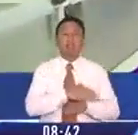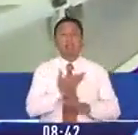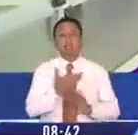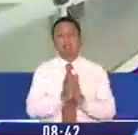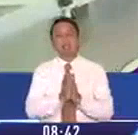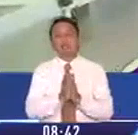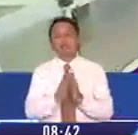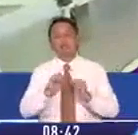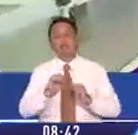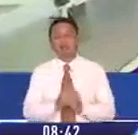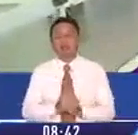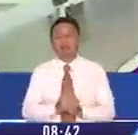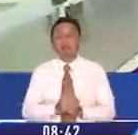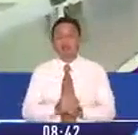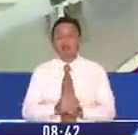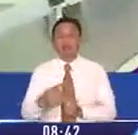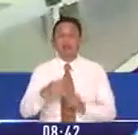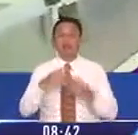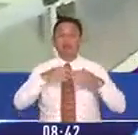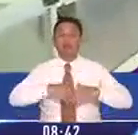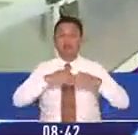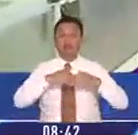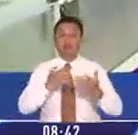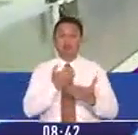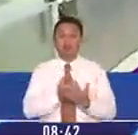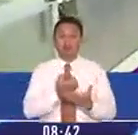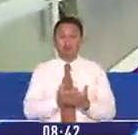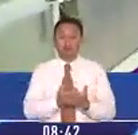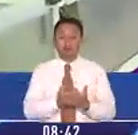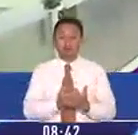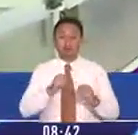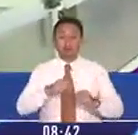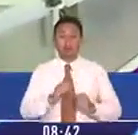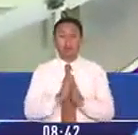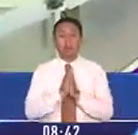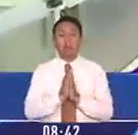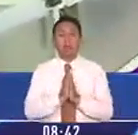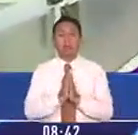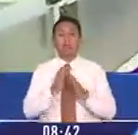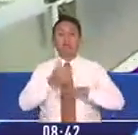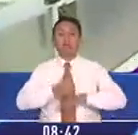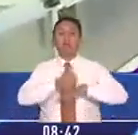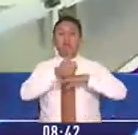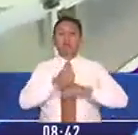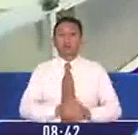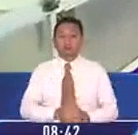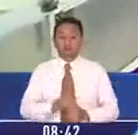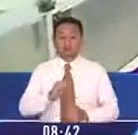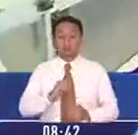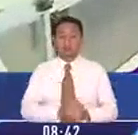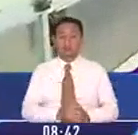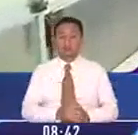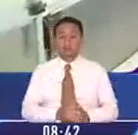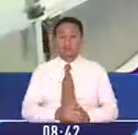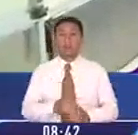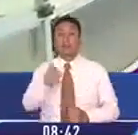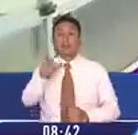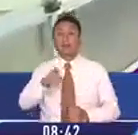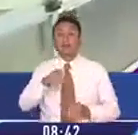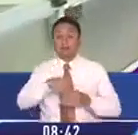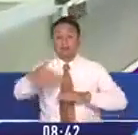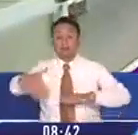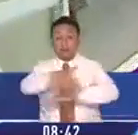los comerciantes precisamente para su reactivación económica y el llamado también de la autoridad pertinente para que se inscriban los